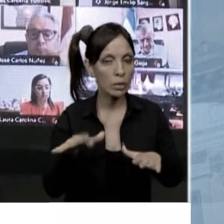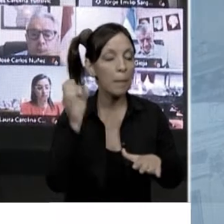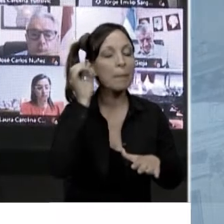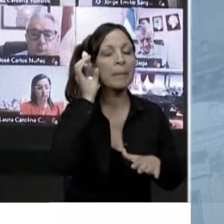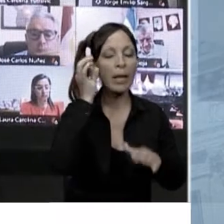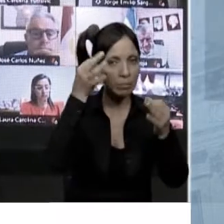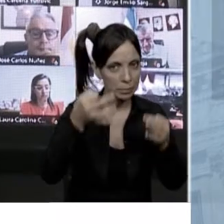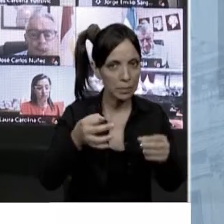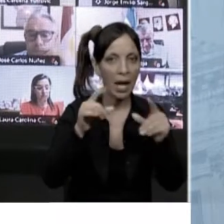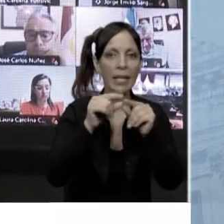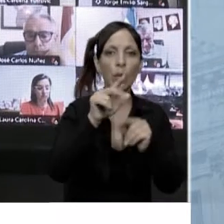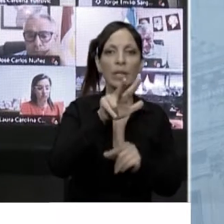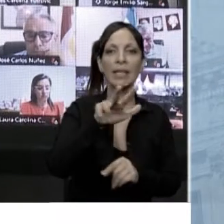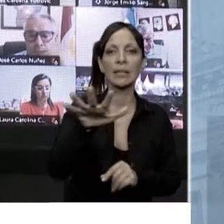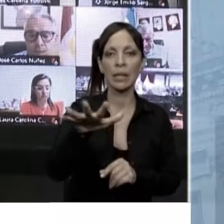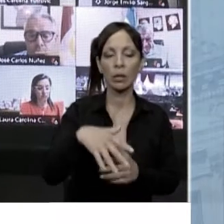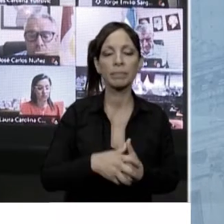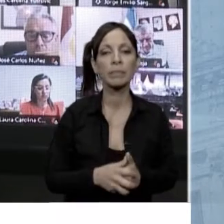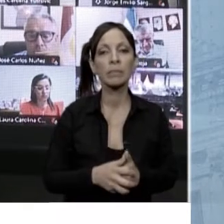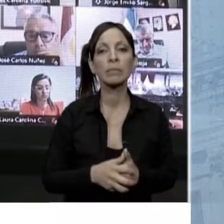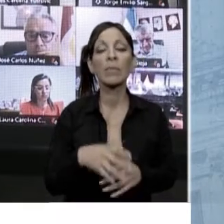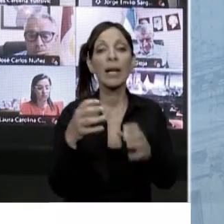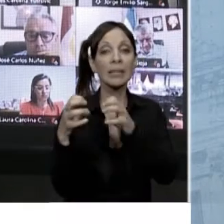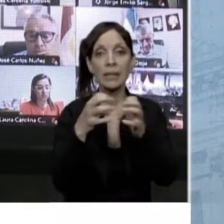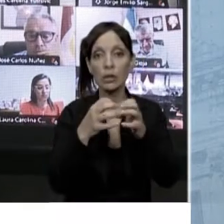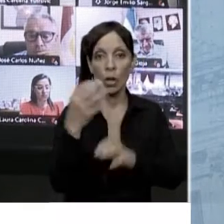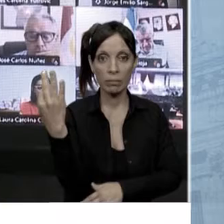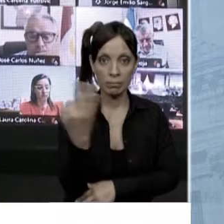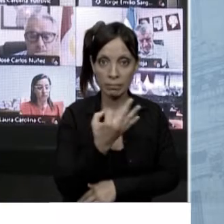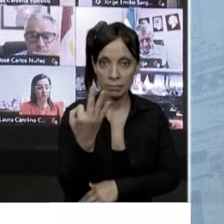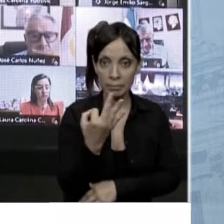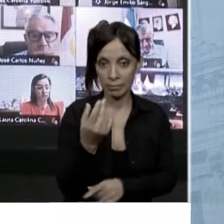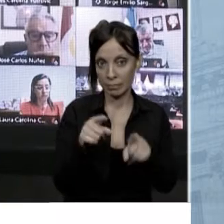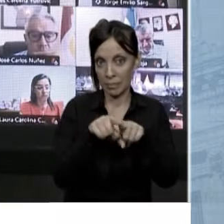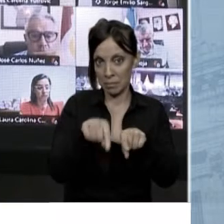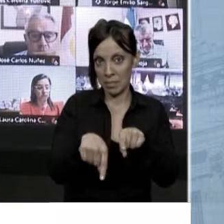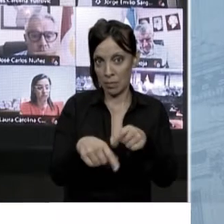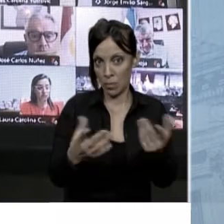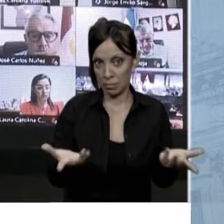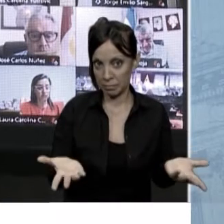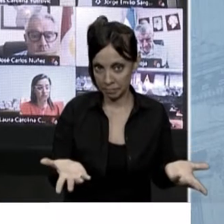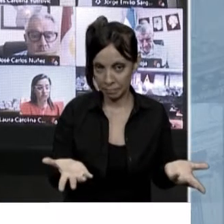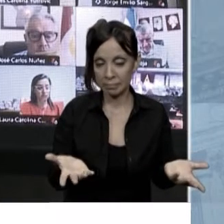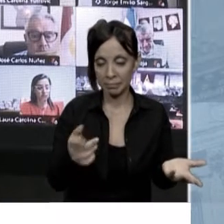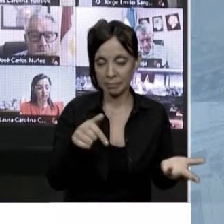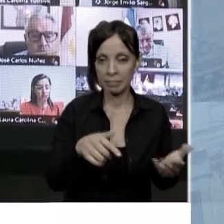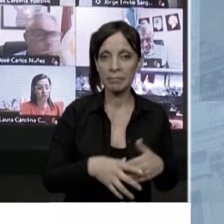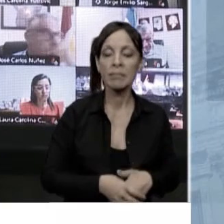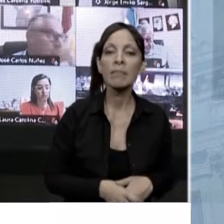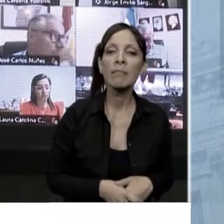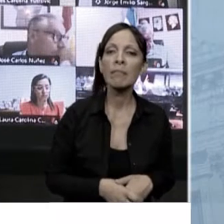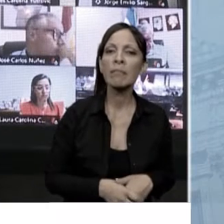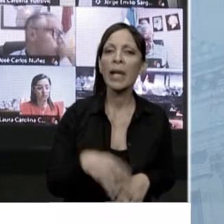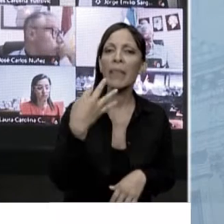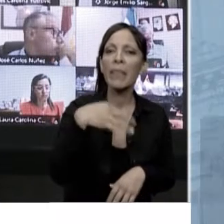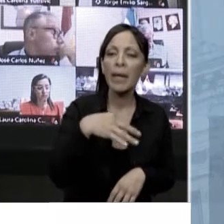artículo 35, las sesiones especiales, que es la que nos convoca en este instante,